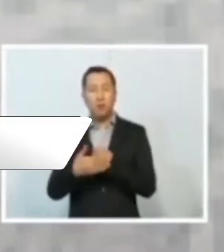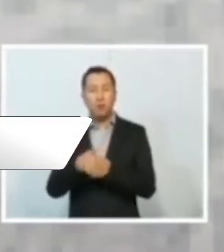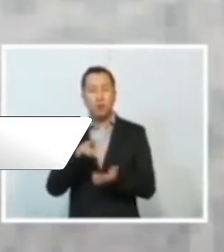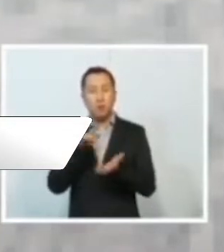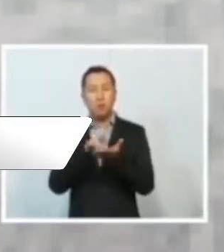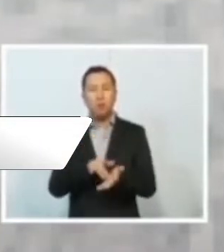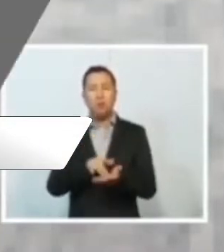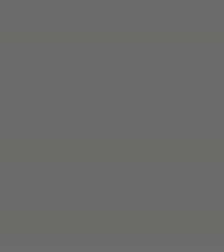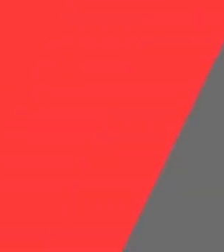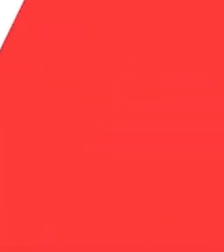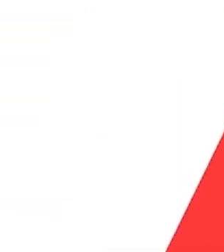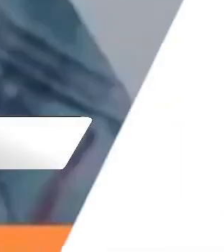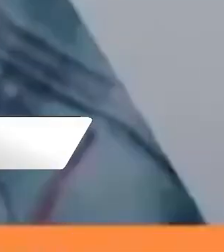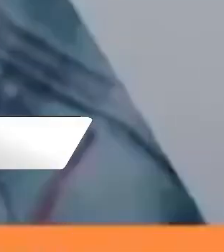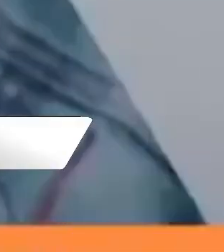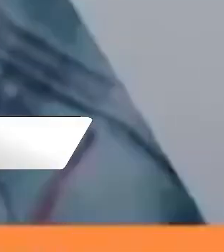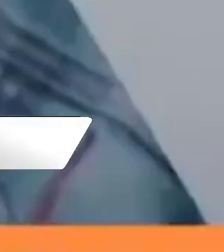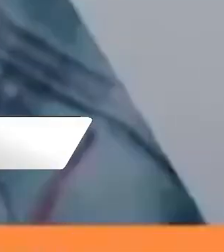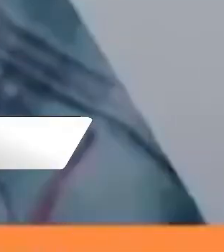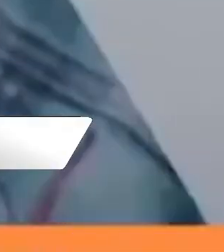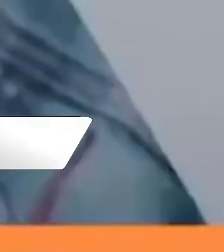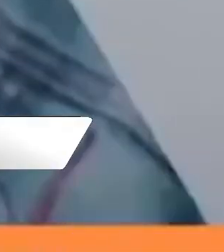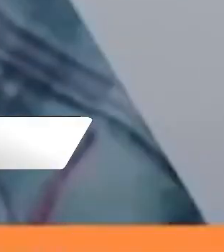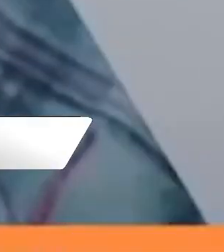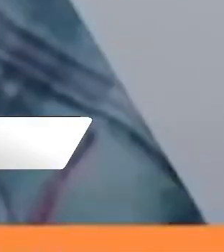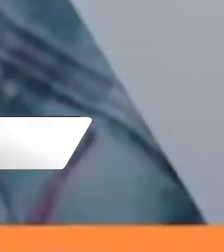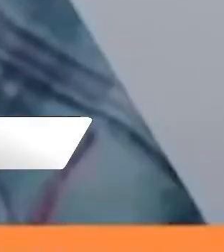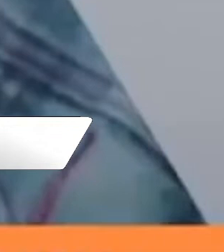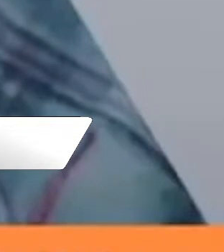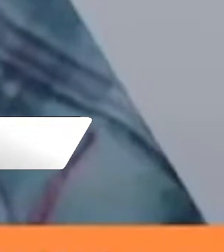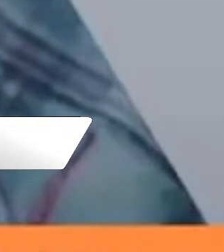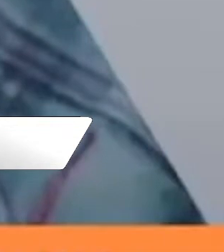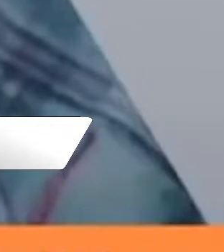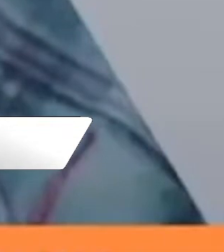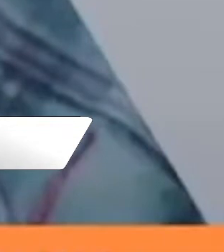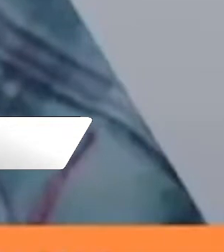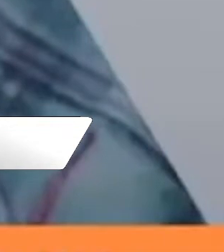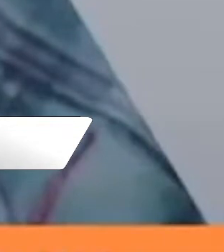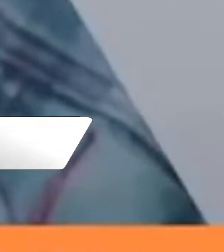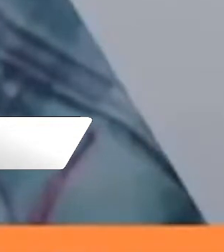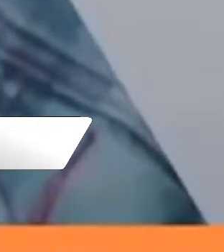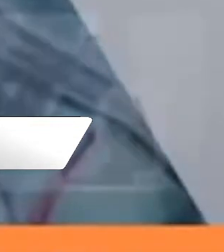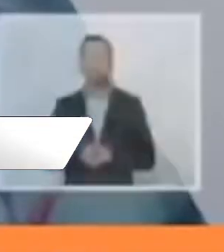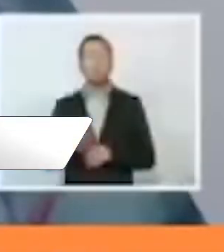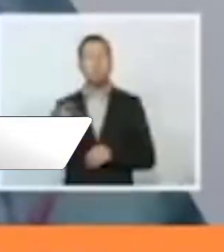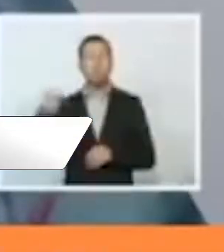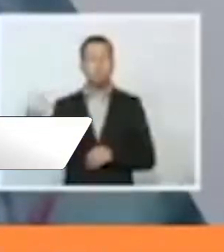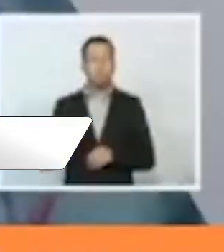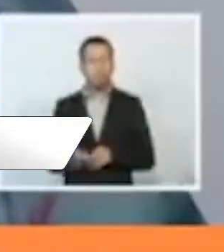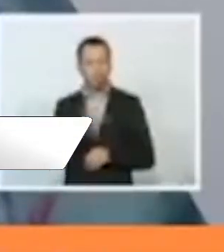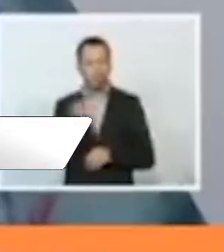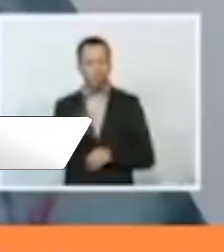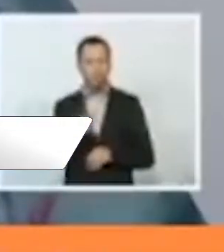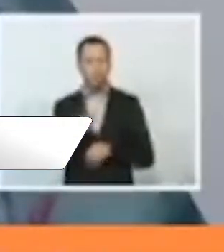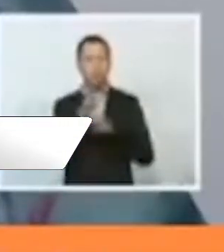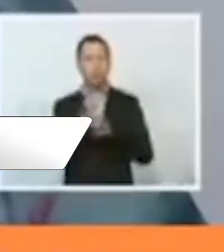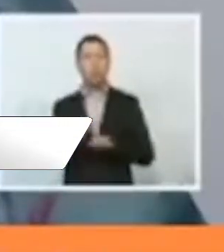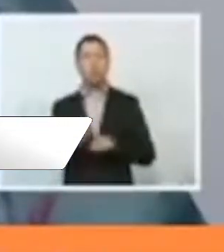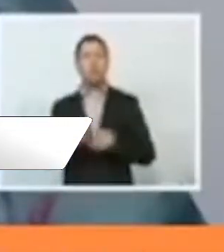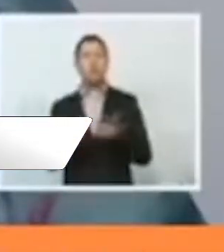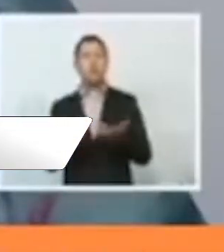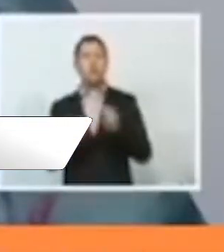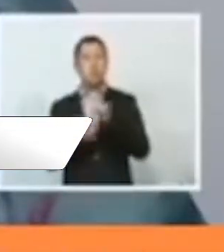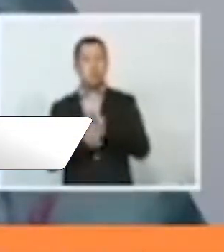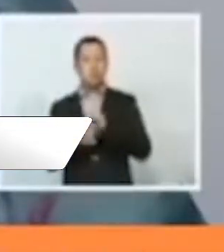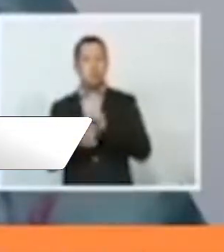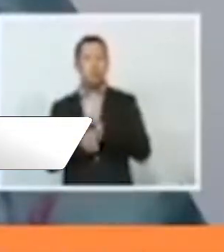en el estado. En el primer debate por las diputaciones del estado, la candidata de Movimiento Ciudadano a la diputación por el